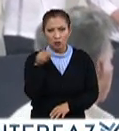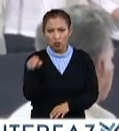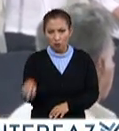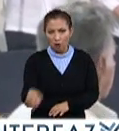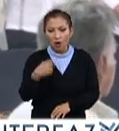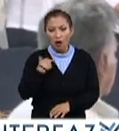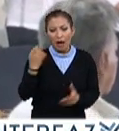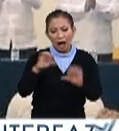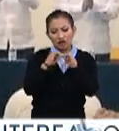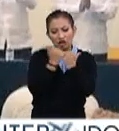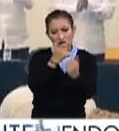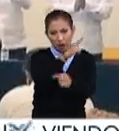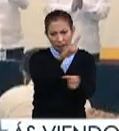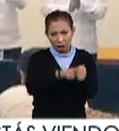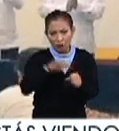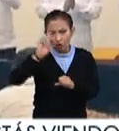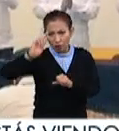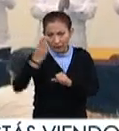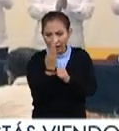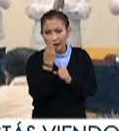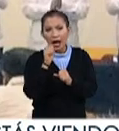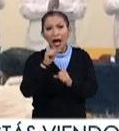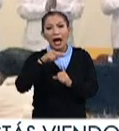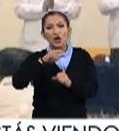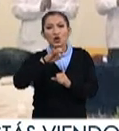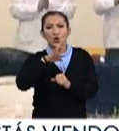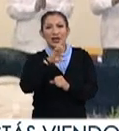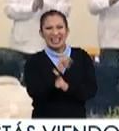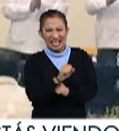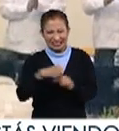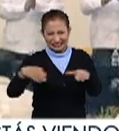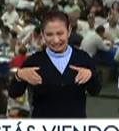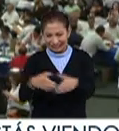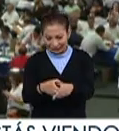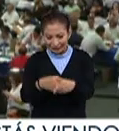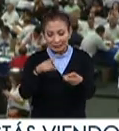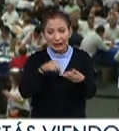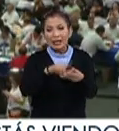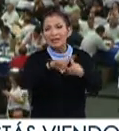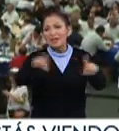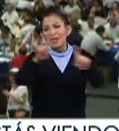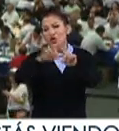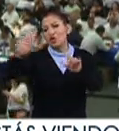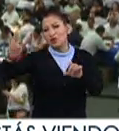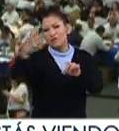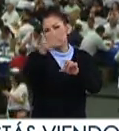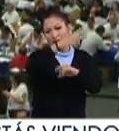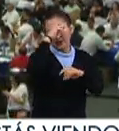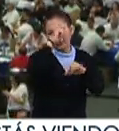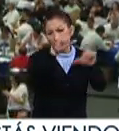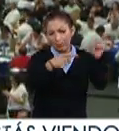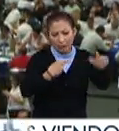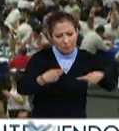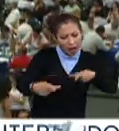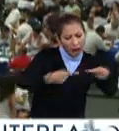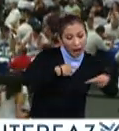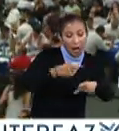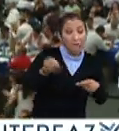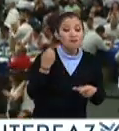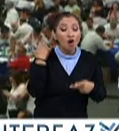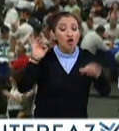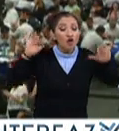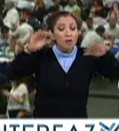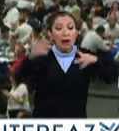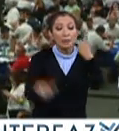Obrador, la Asociación Nacional de Universidades e Instituciones de Educación Superior y diversas universidades del país organizan los foros